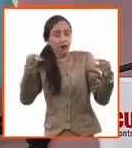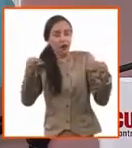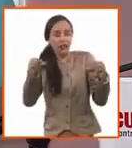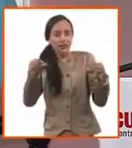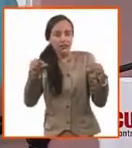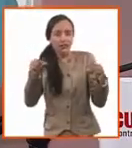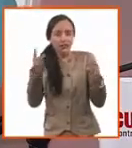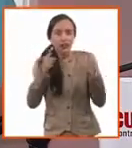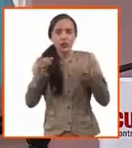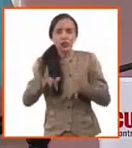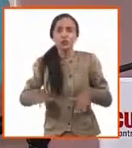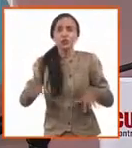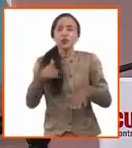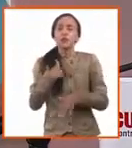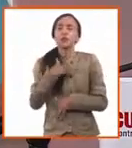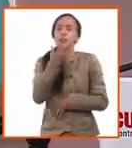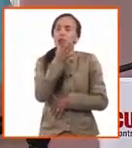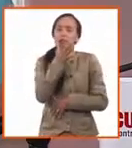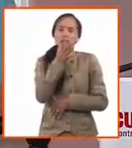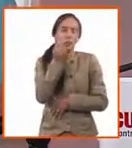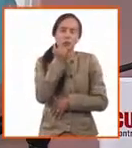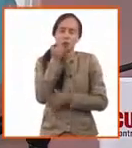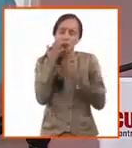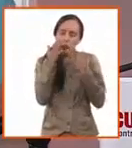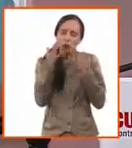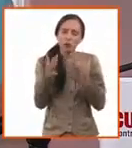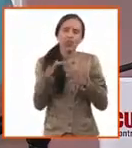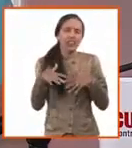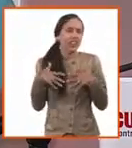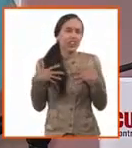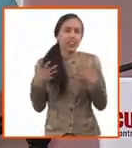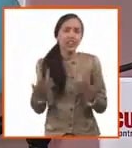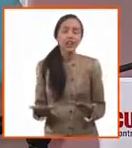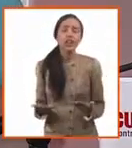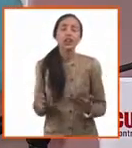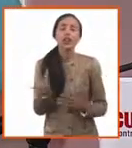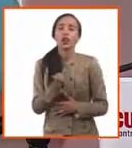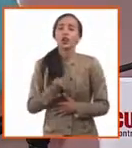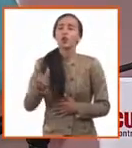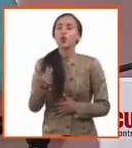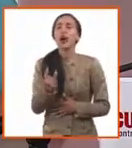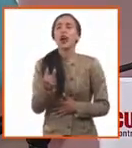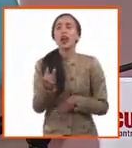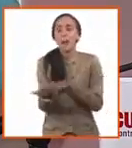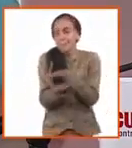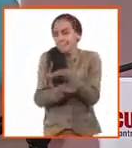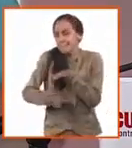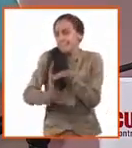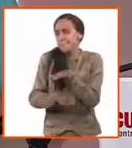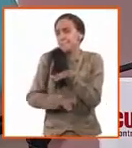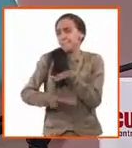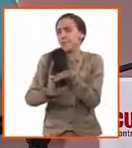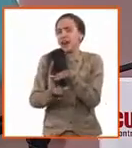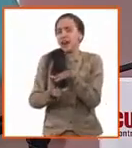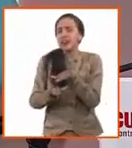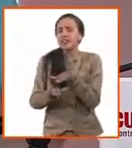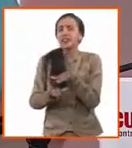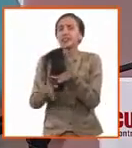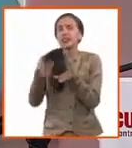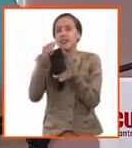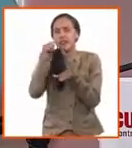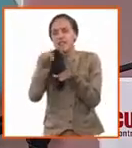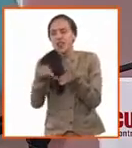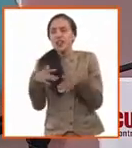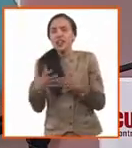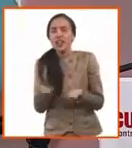contexto entonces me parece que lo más útil siempre es tratar de ir a las esencias a lo que se se anuncia a lo que se establece a la